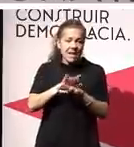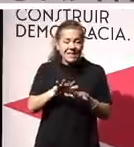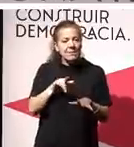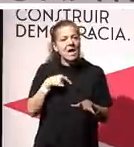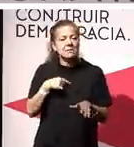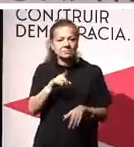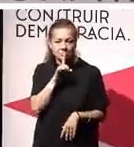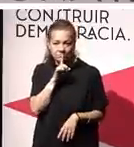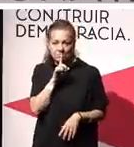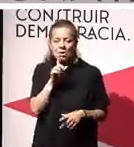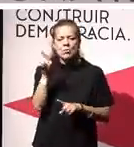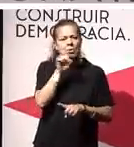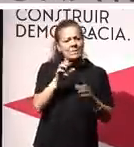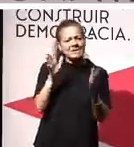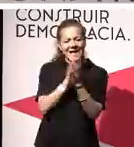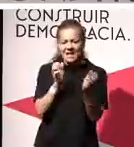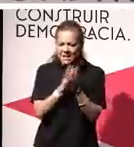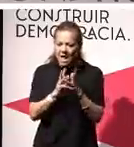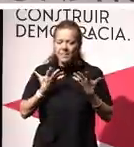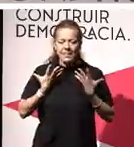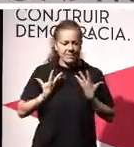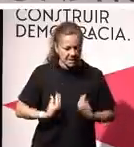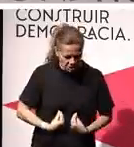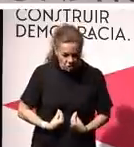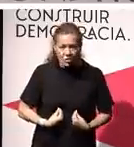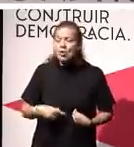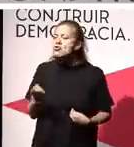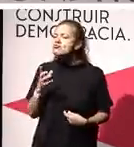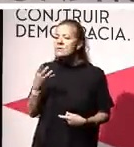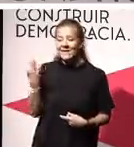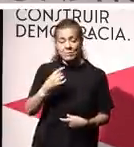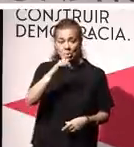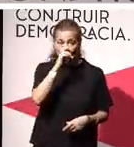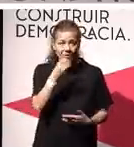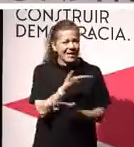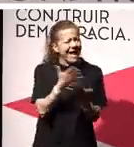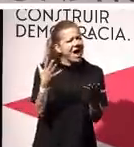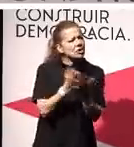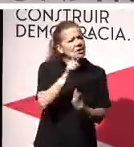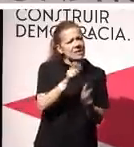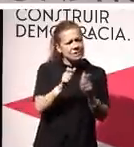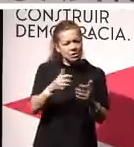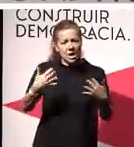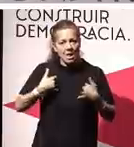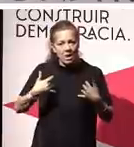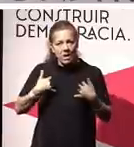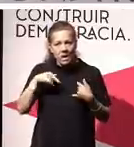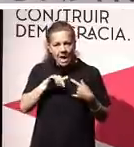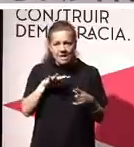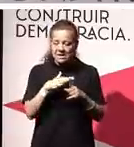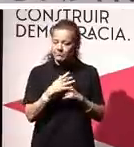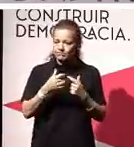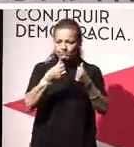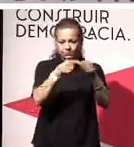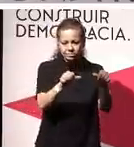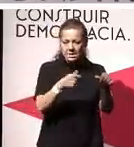de ansiedad, de depresión, del resto de problemas de salud mental. No podemos olvidar a todas las personas que sufren este terrible estigma y